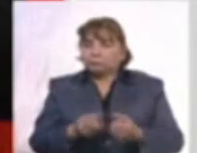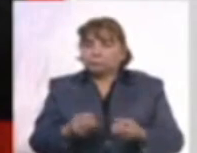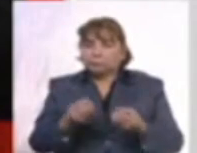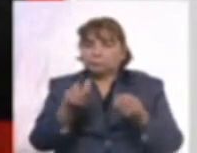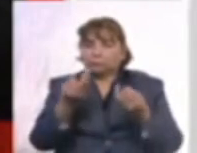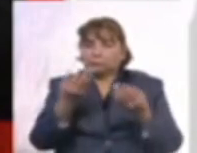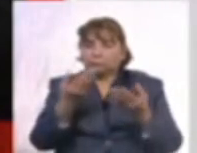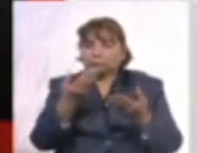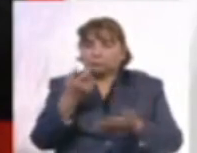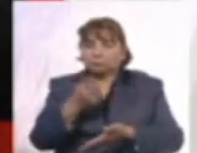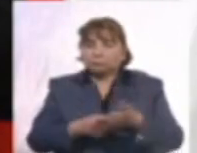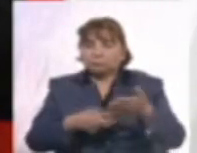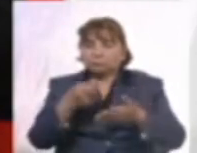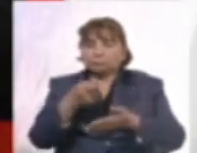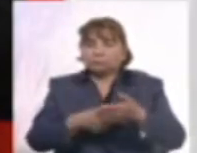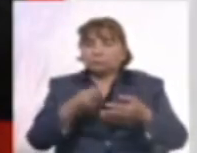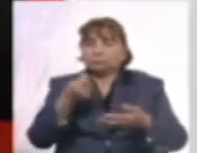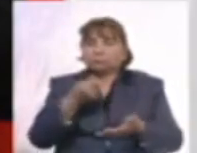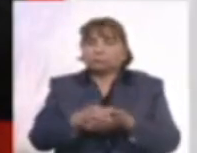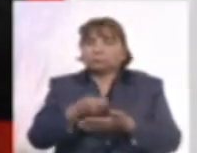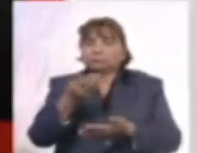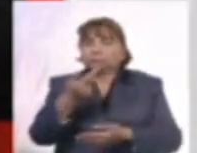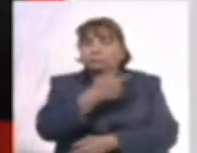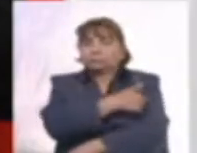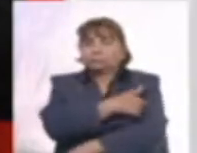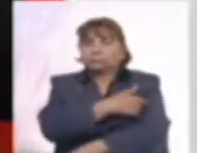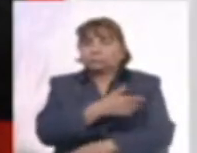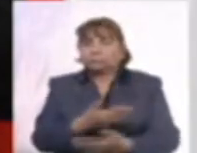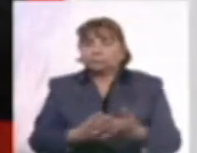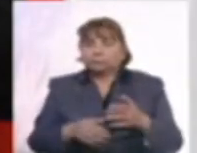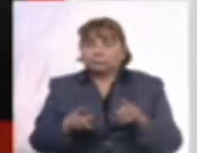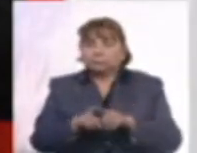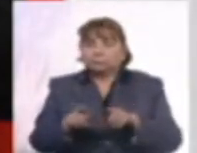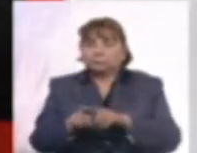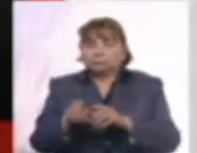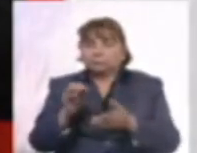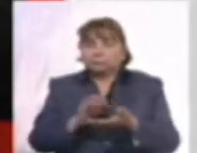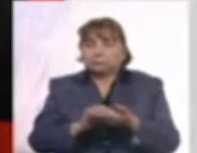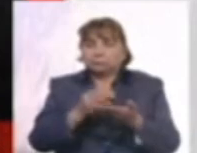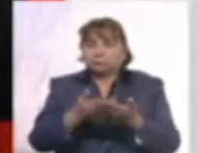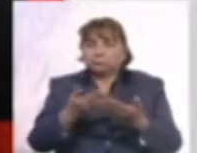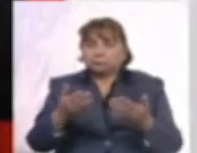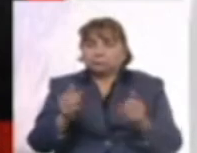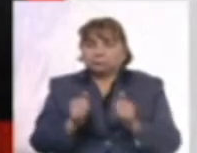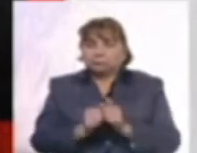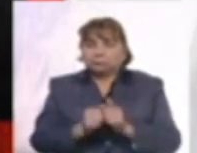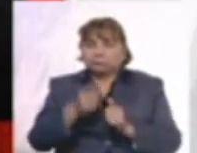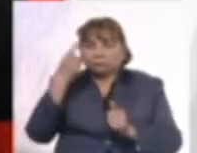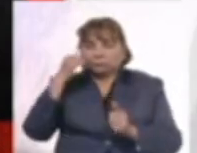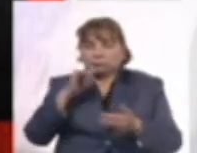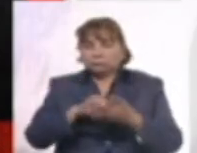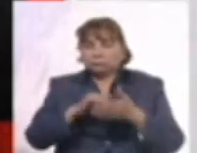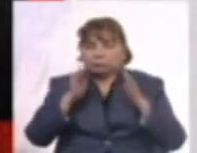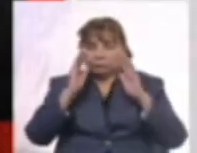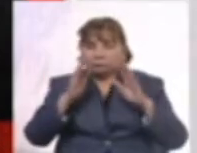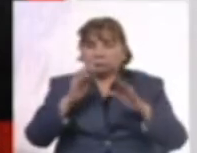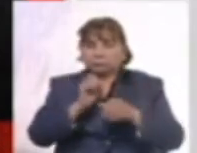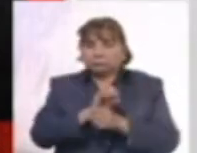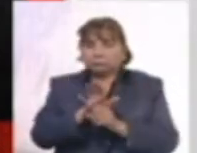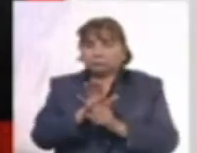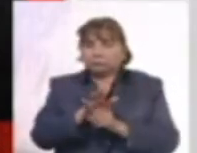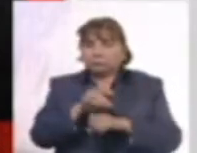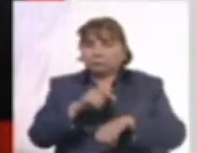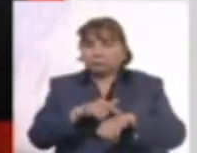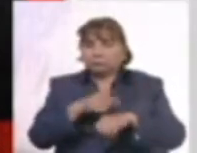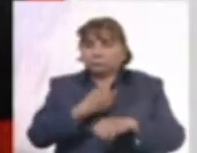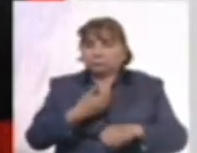¿cuánto costó la compra de vacunas y demás implementos necesarios para atender la pandemia